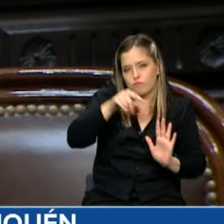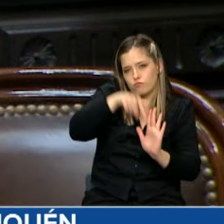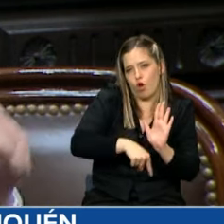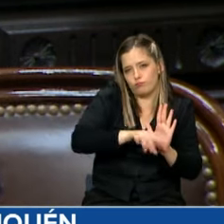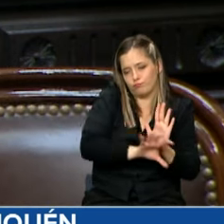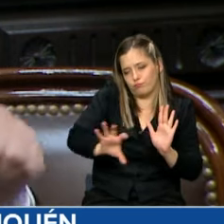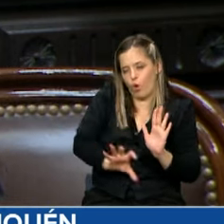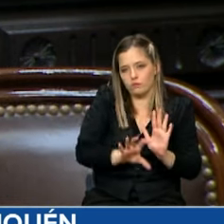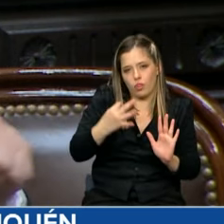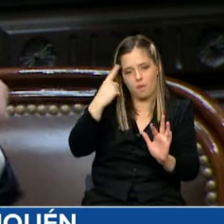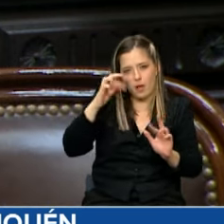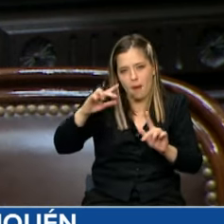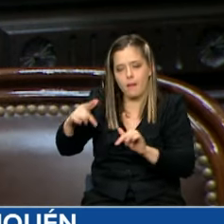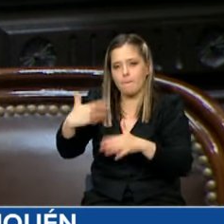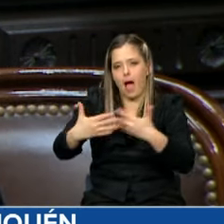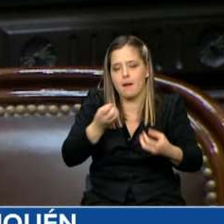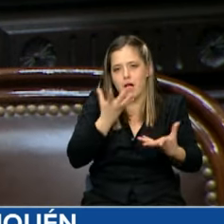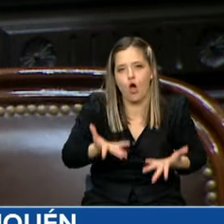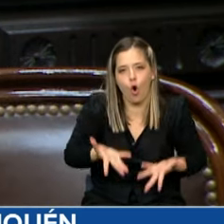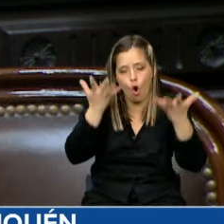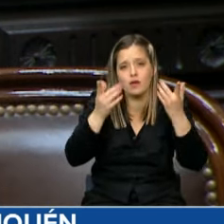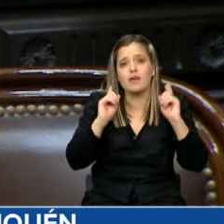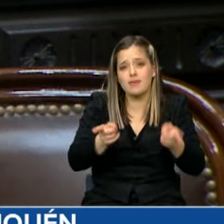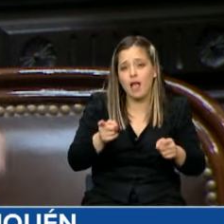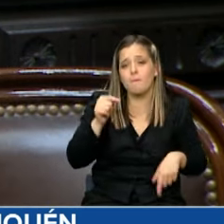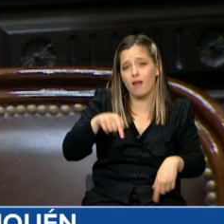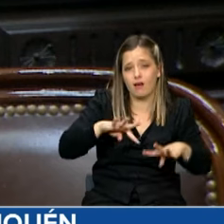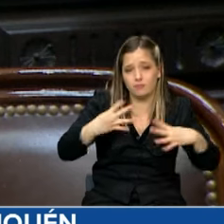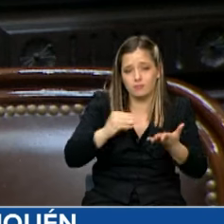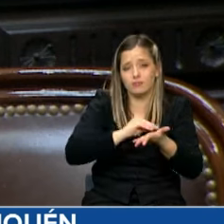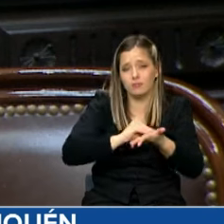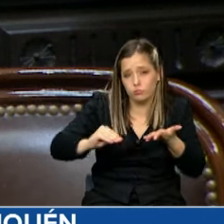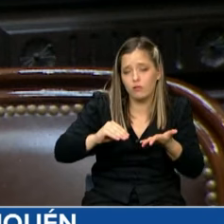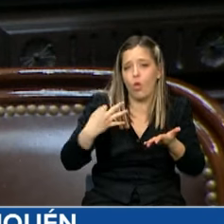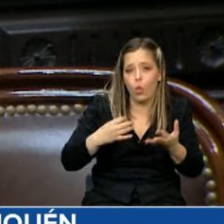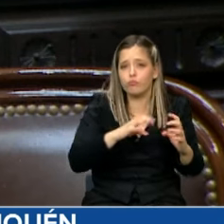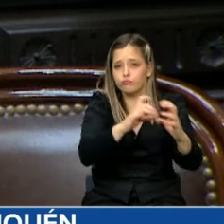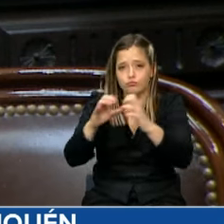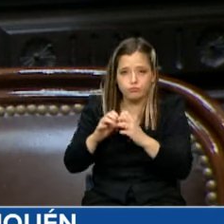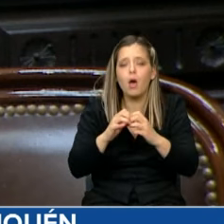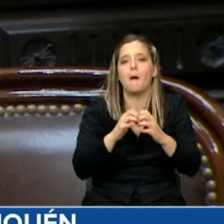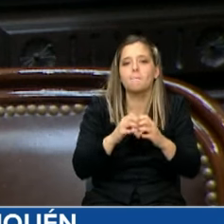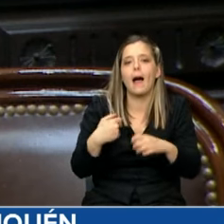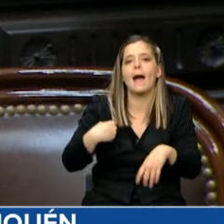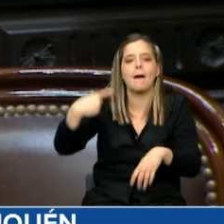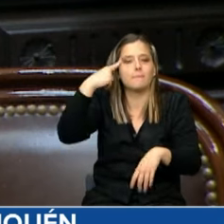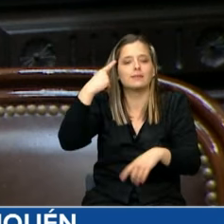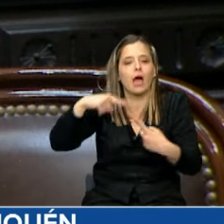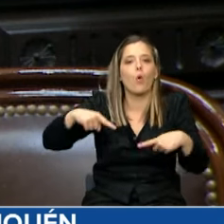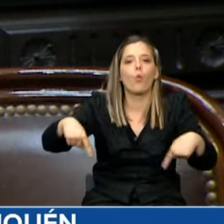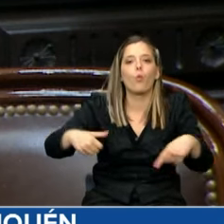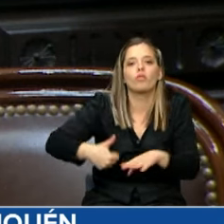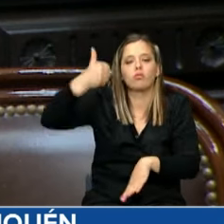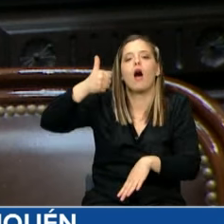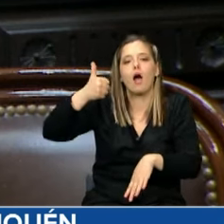recinto a poder trabajar por los yacimientos maduros que también le tenemos que otorgar ventajas competitivas para que